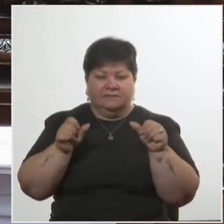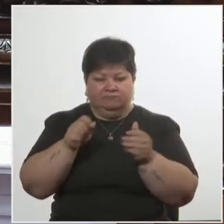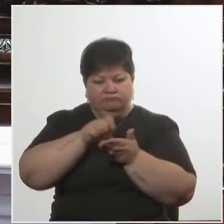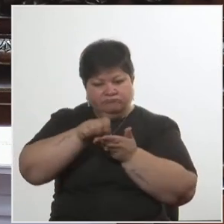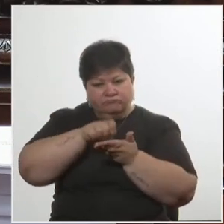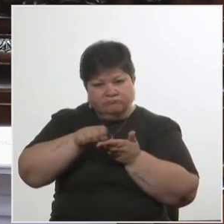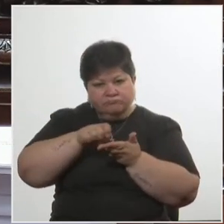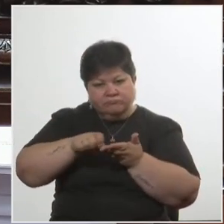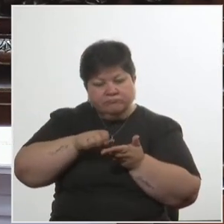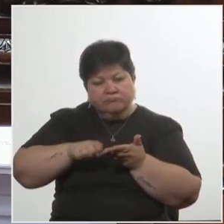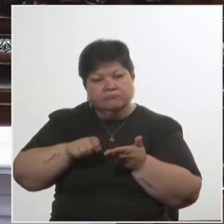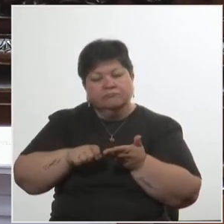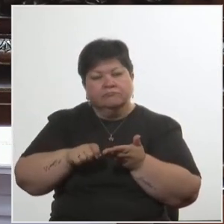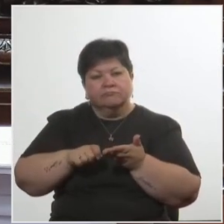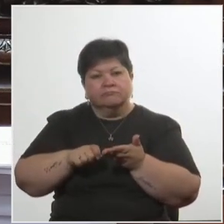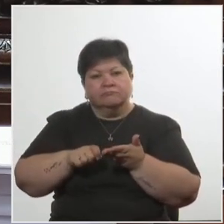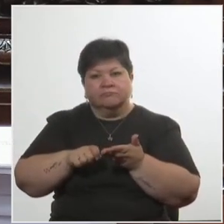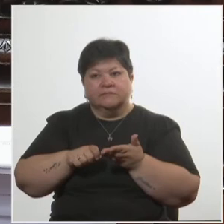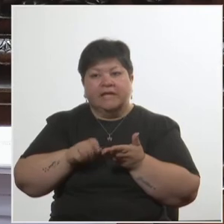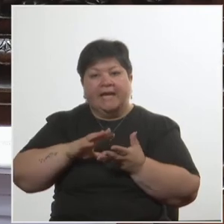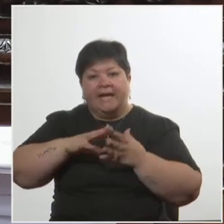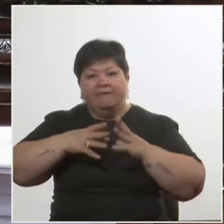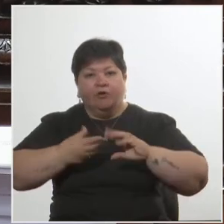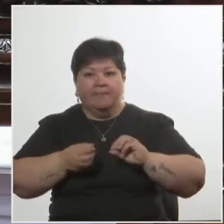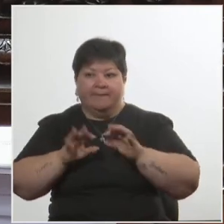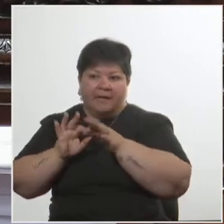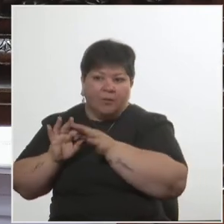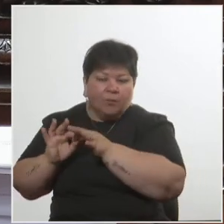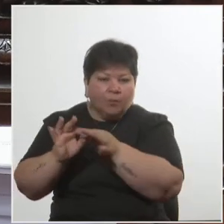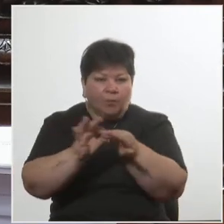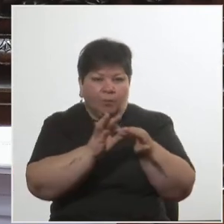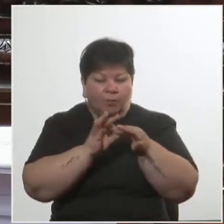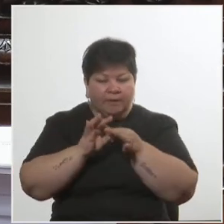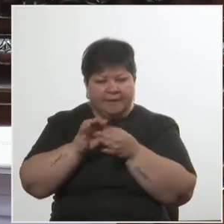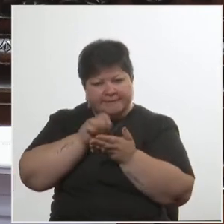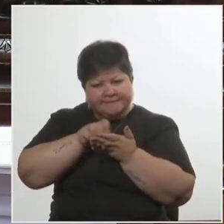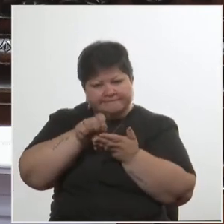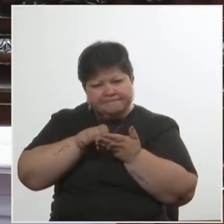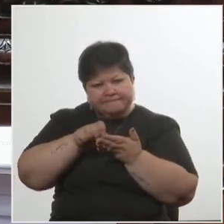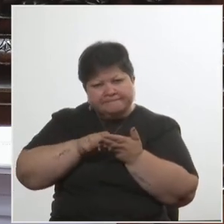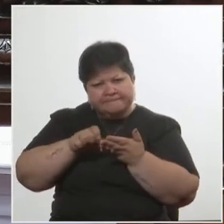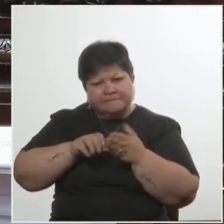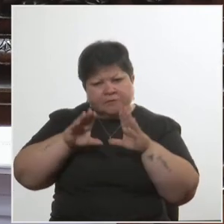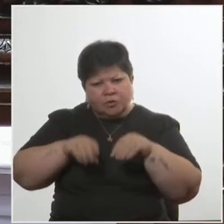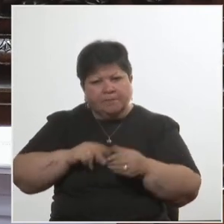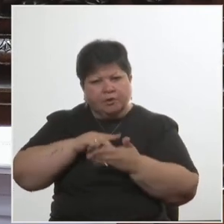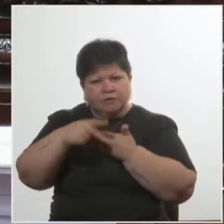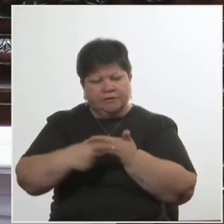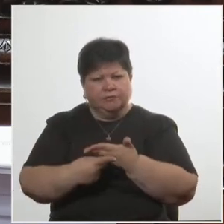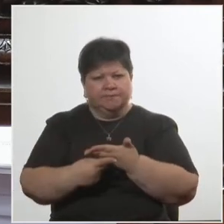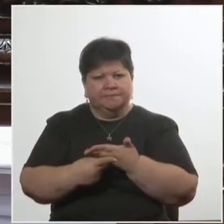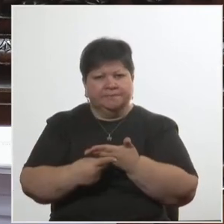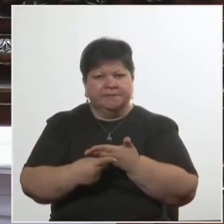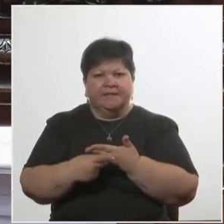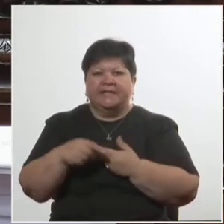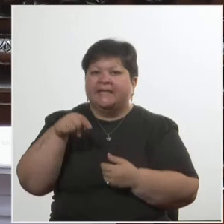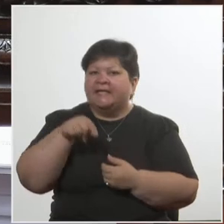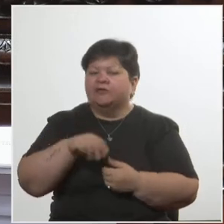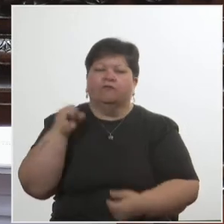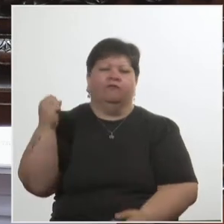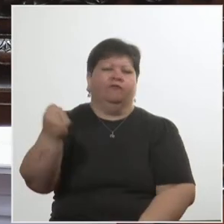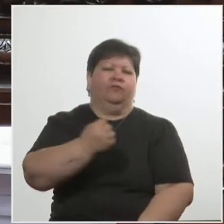la herramienta para unificar Los criterios Así que entendemos que esto es un paso fundamental